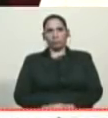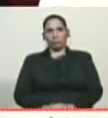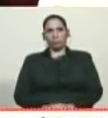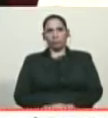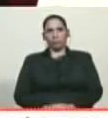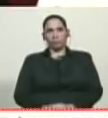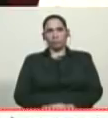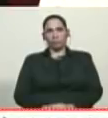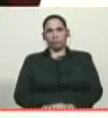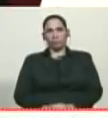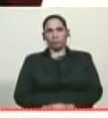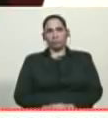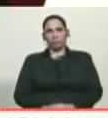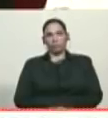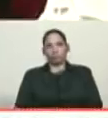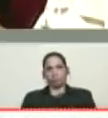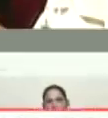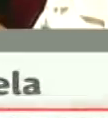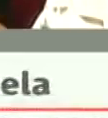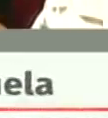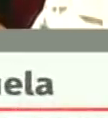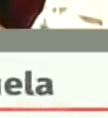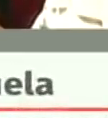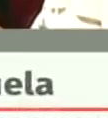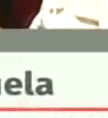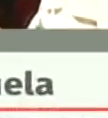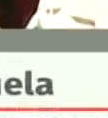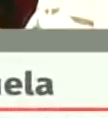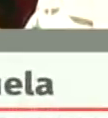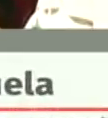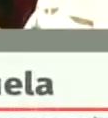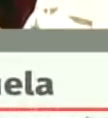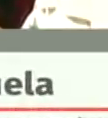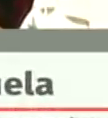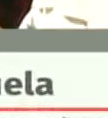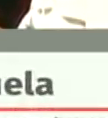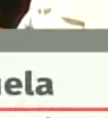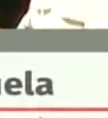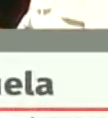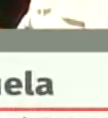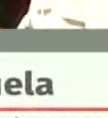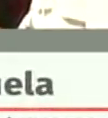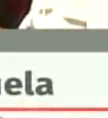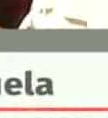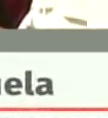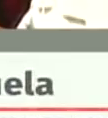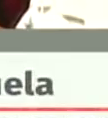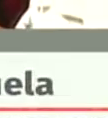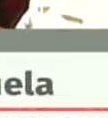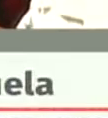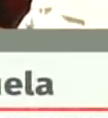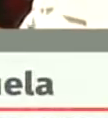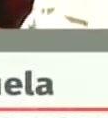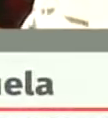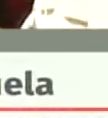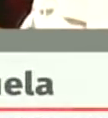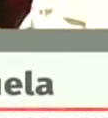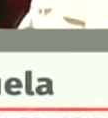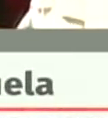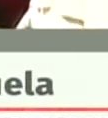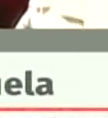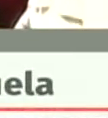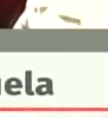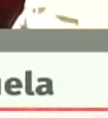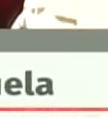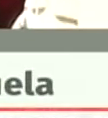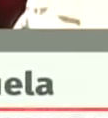Unidos lo tendrá, narcotráfico y lavado de dinero. Te aseguro que ahora los delitos que tiene en Estados Unidos